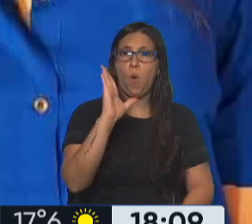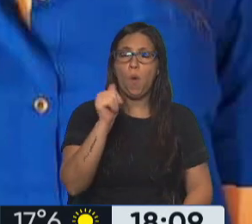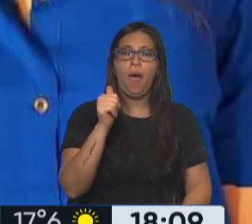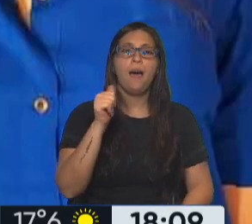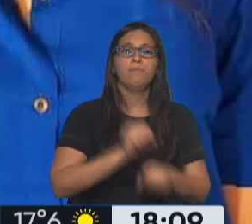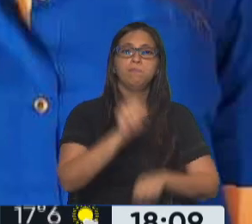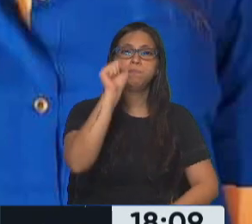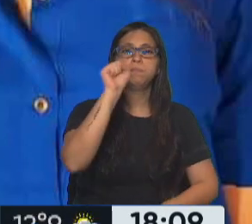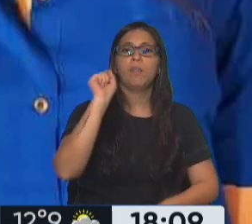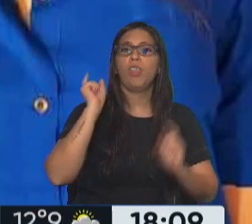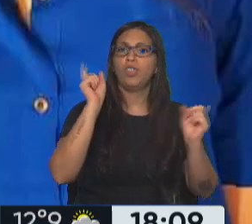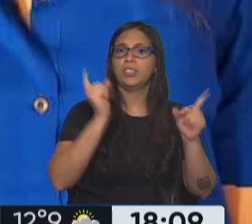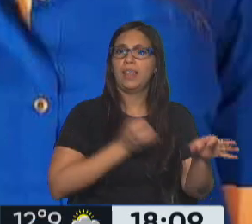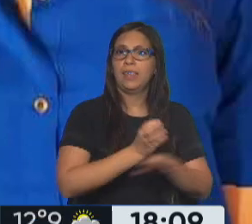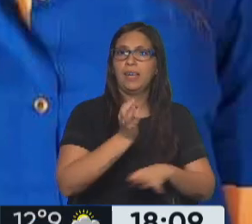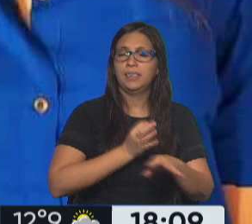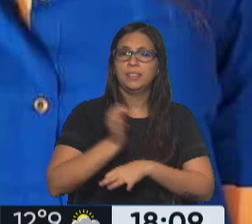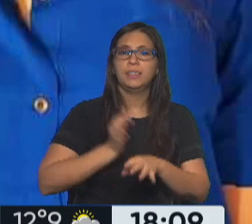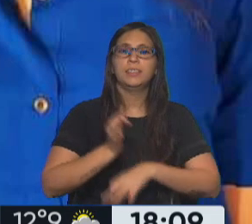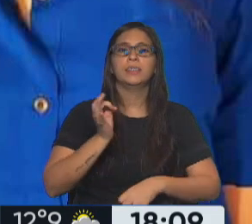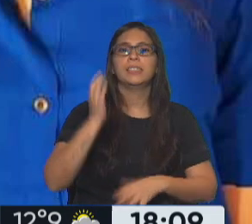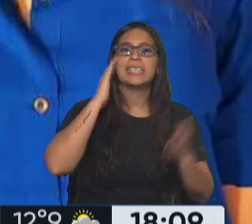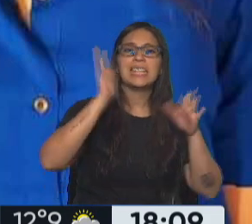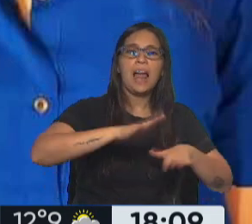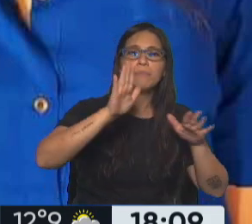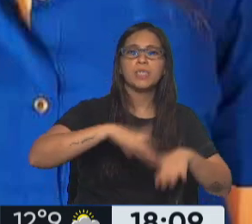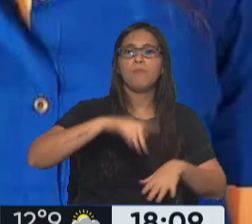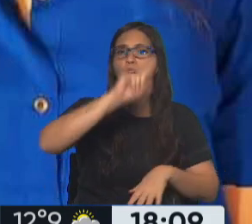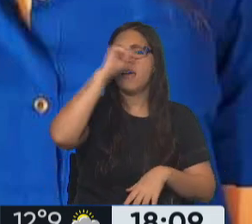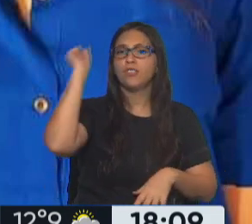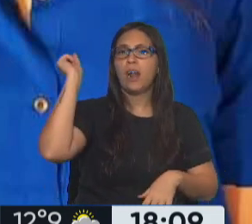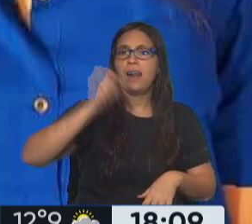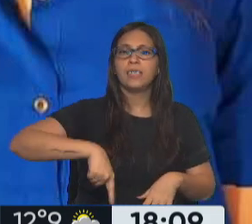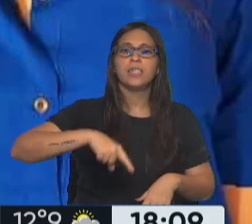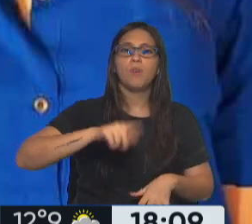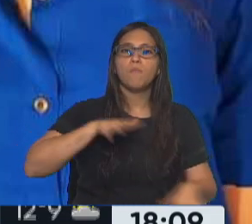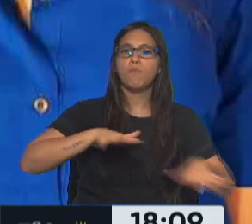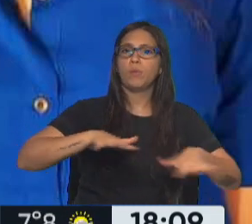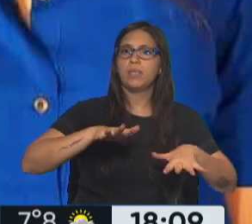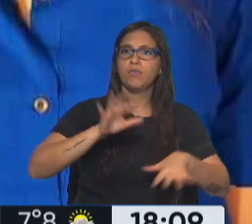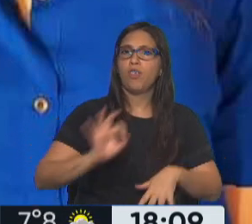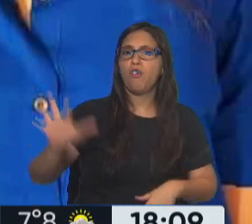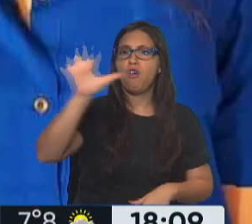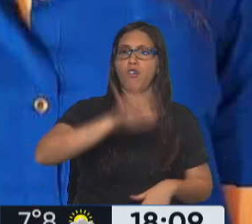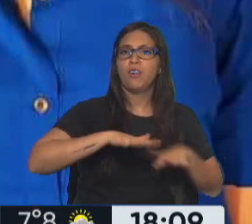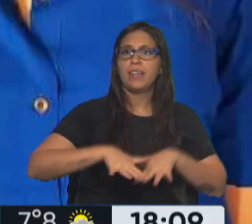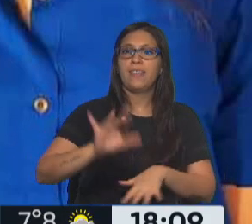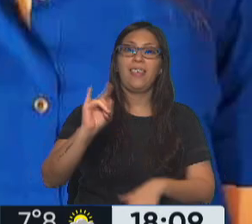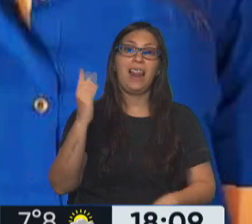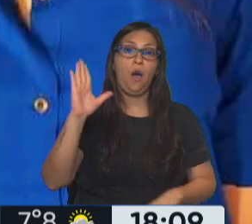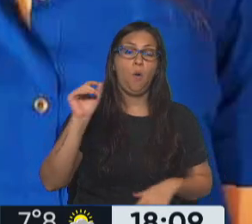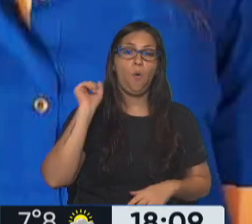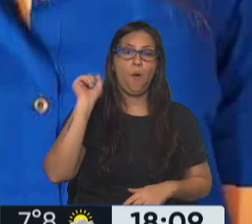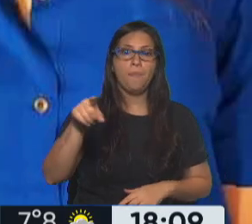del seminario Islamismo, Nacionalismo y Movilización Popular en Medio Oriente, también UBA, columnista de